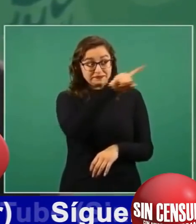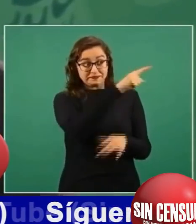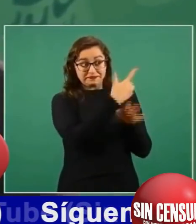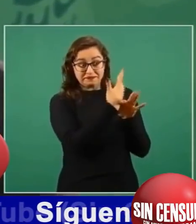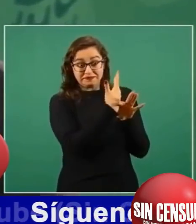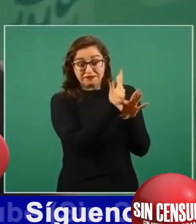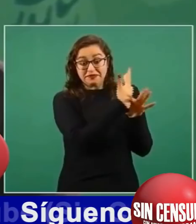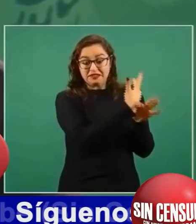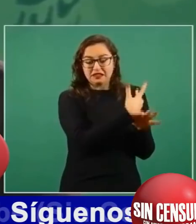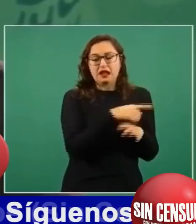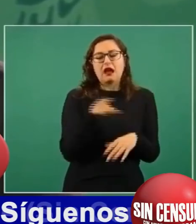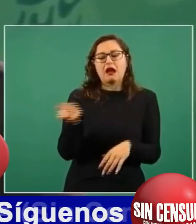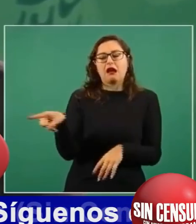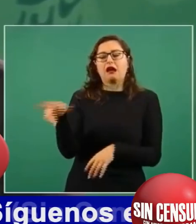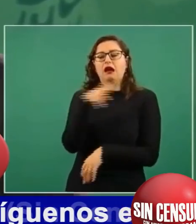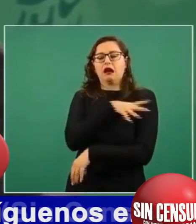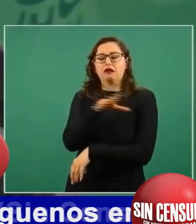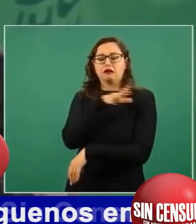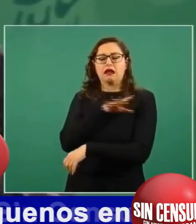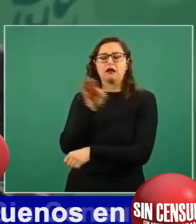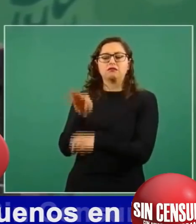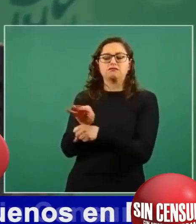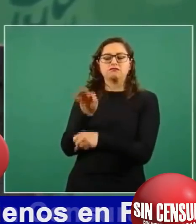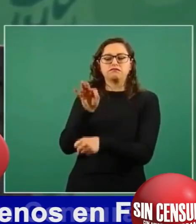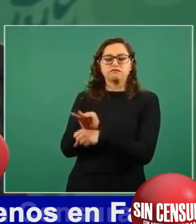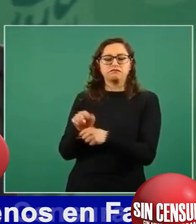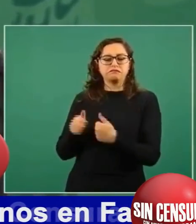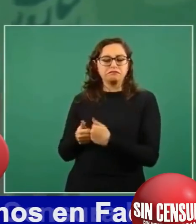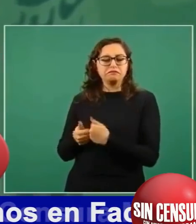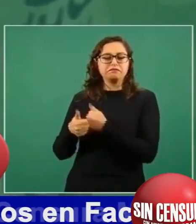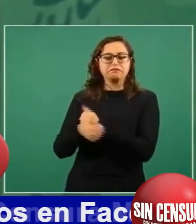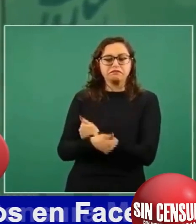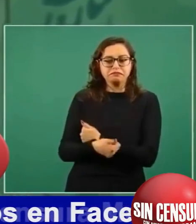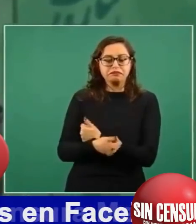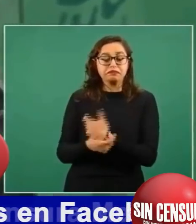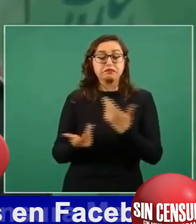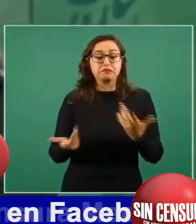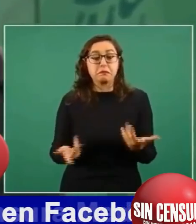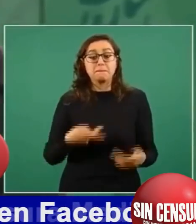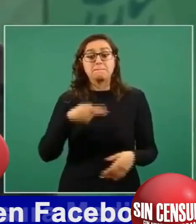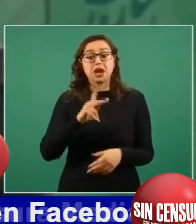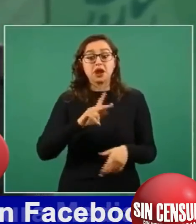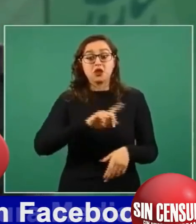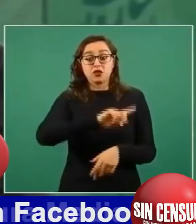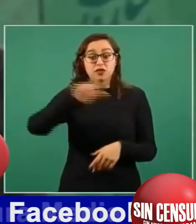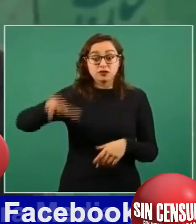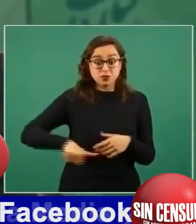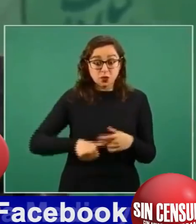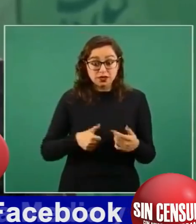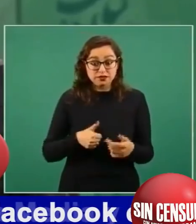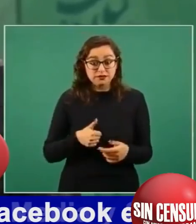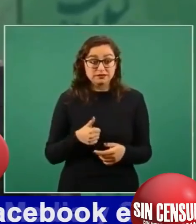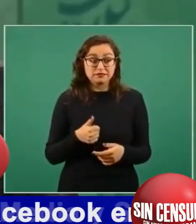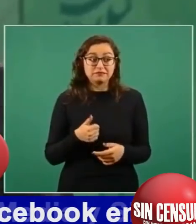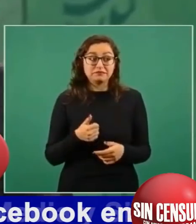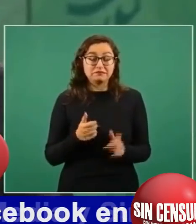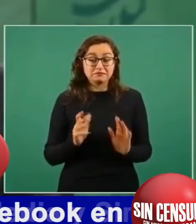al general Cienfuegos. Yo creo que después que vio el expediente ya